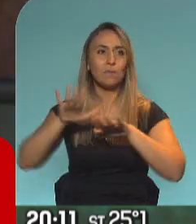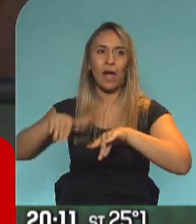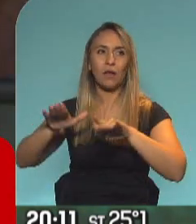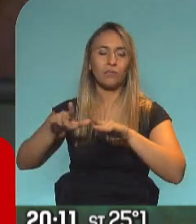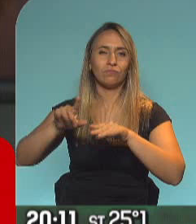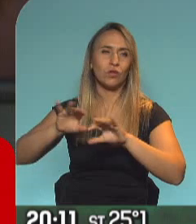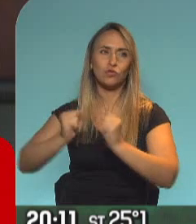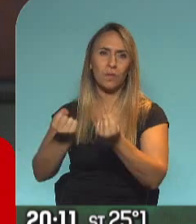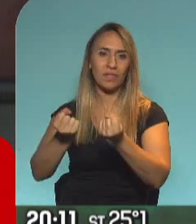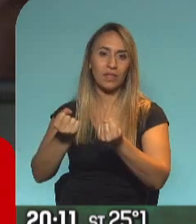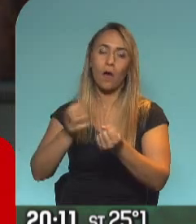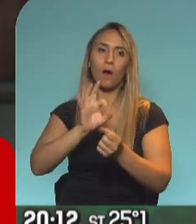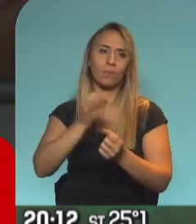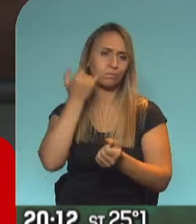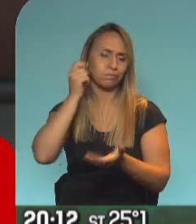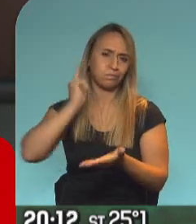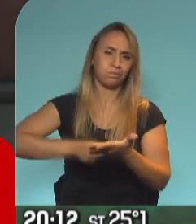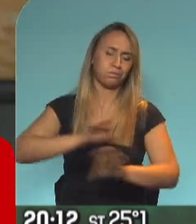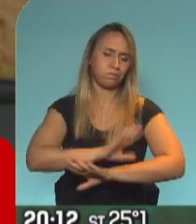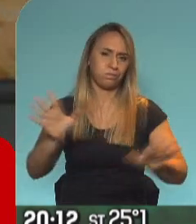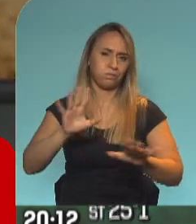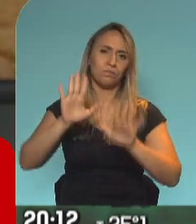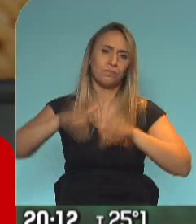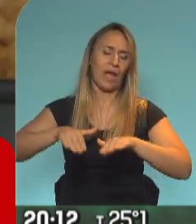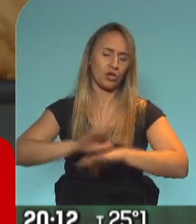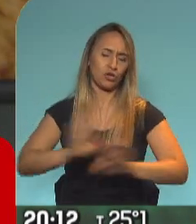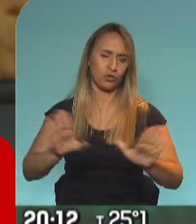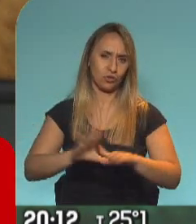tomada y no hay vuelta atrás y este paro ya es un hecho?